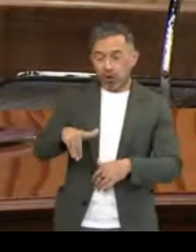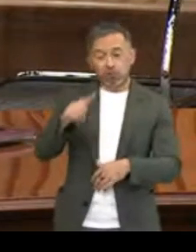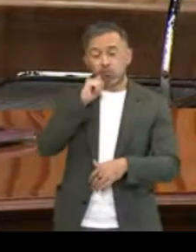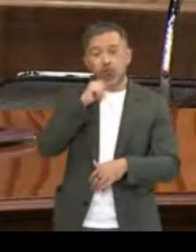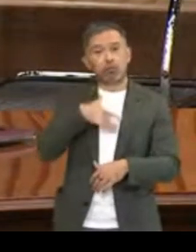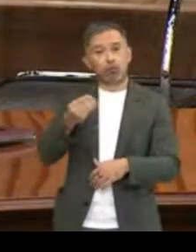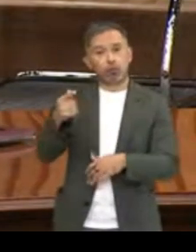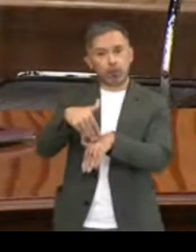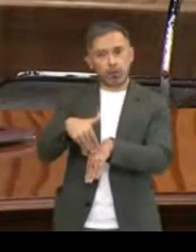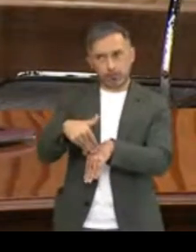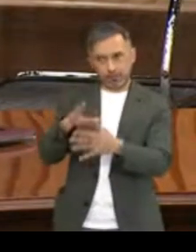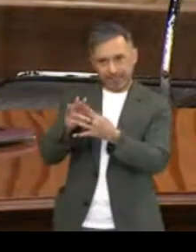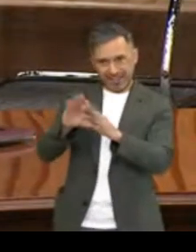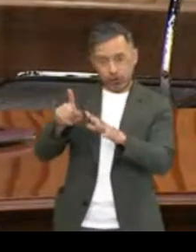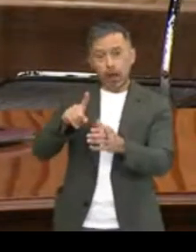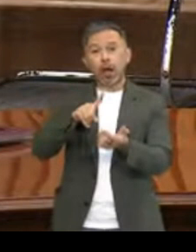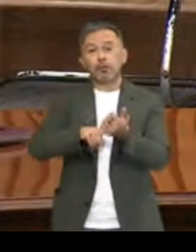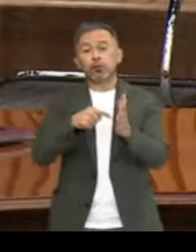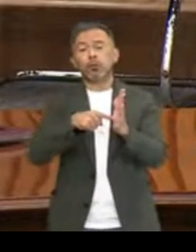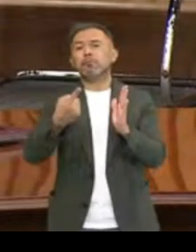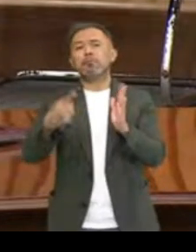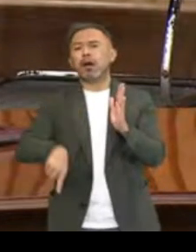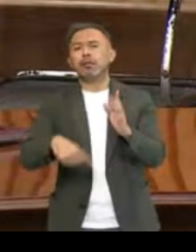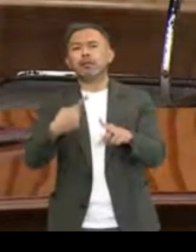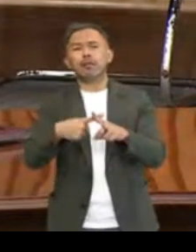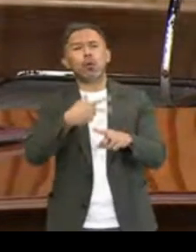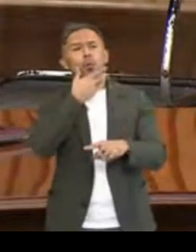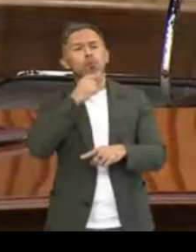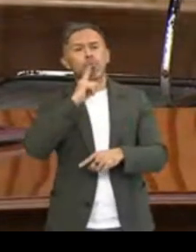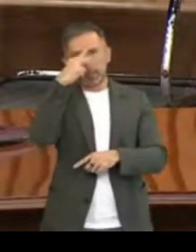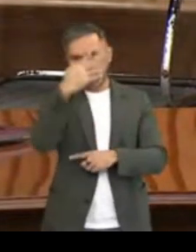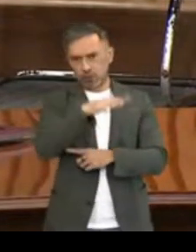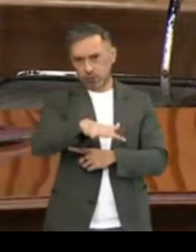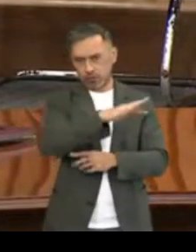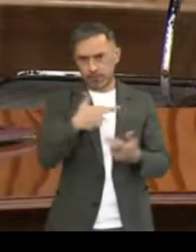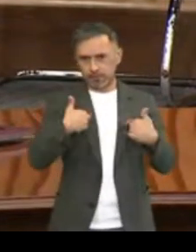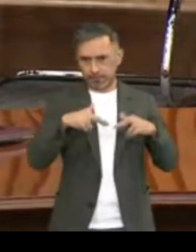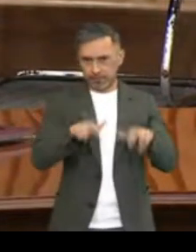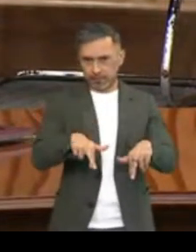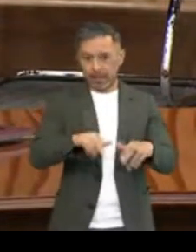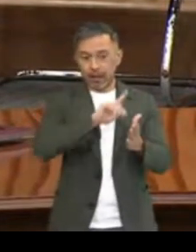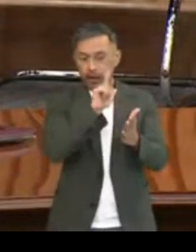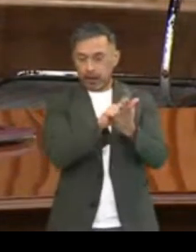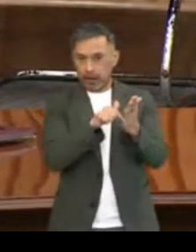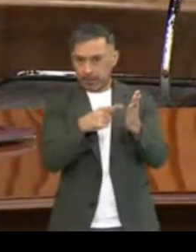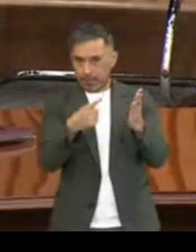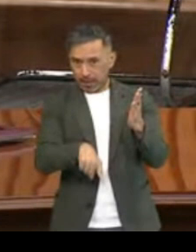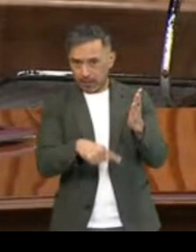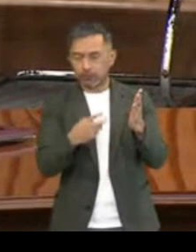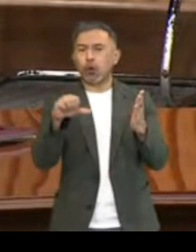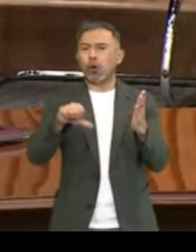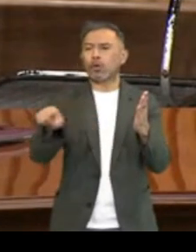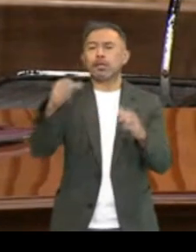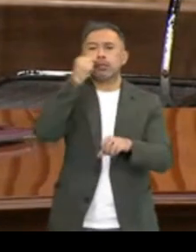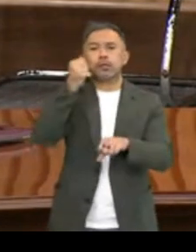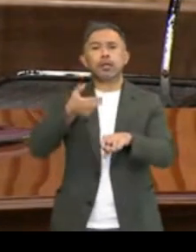mandato de la representación popular de las y los mexicanos. Por disposición de la ley, hoy cesan las funciones de la